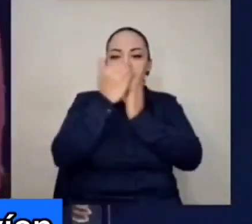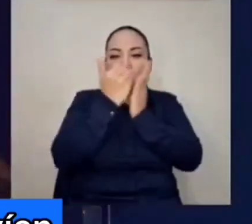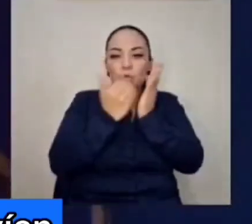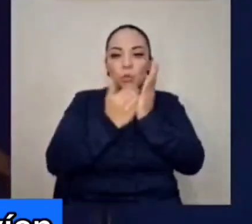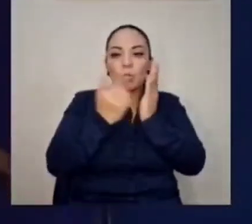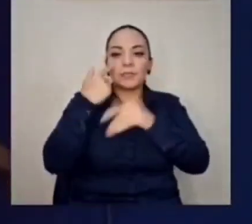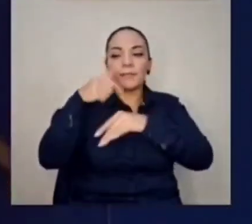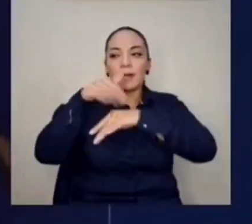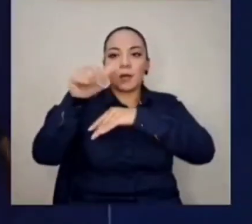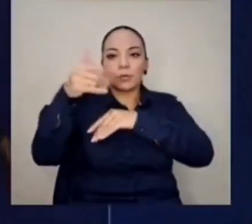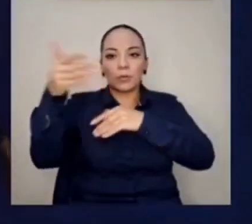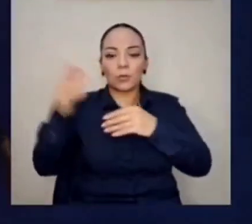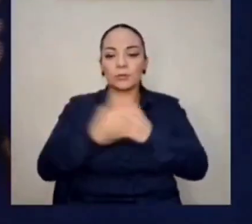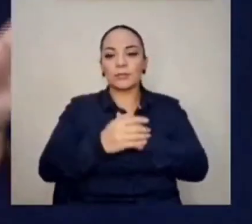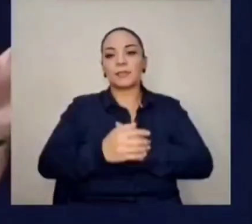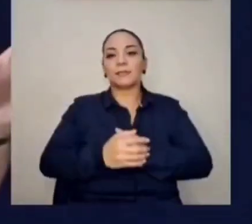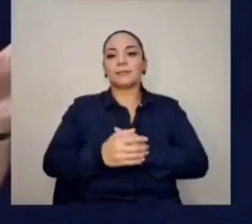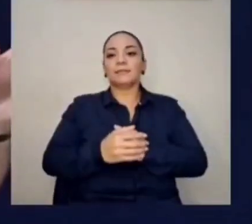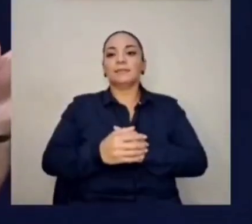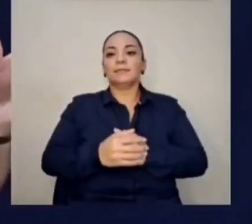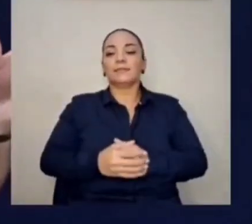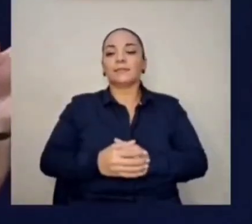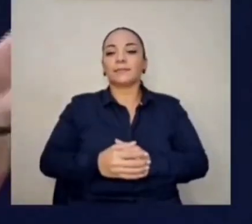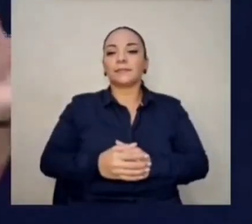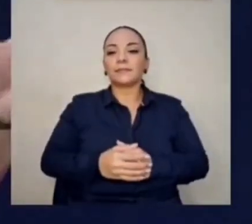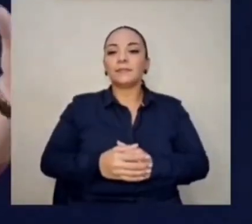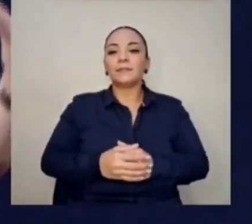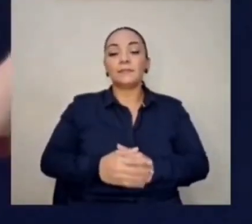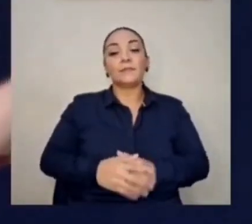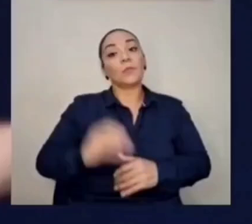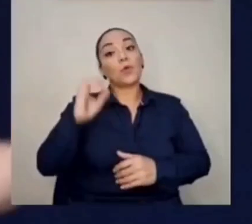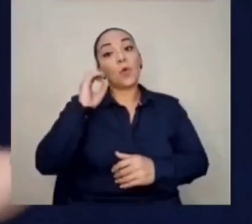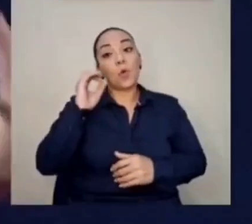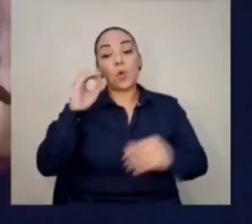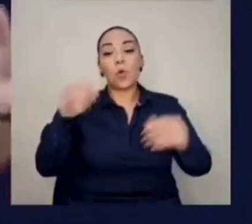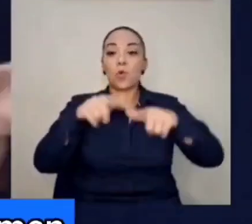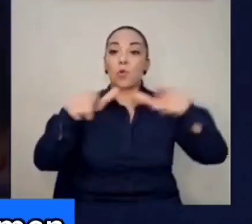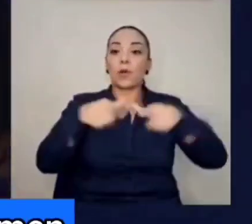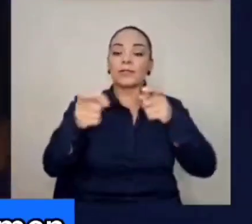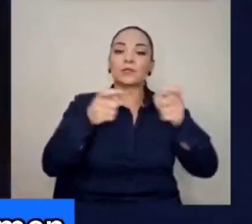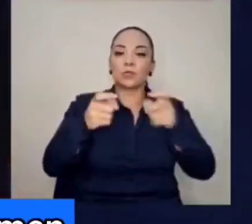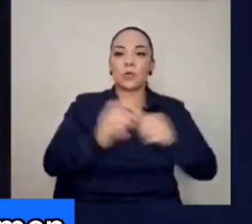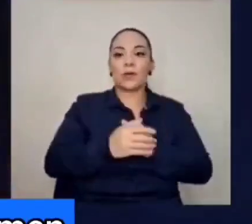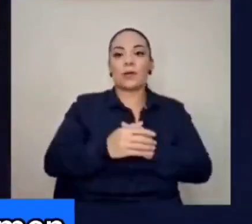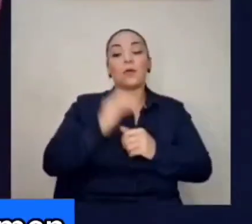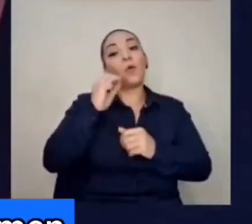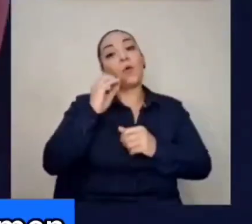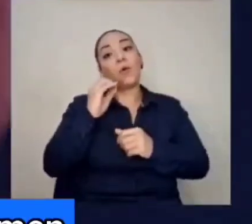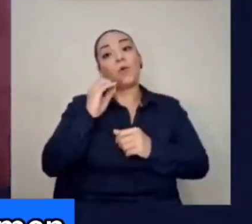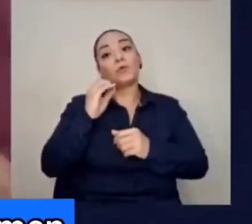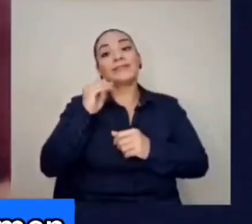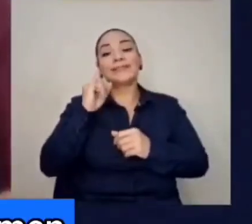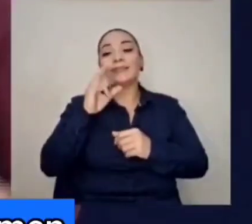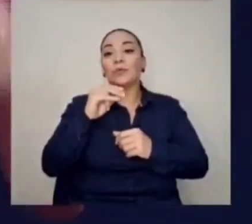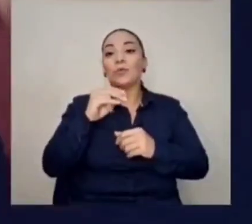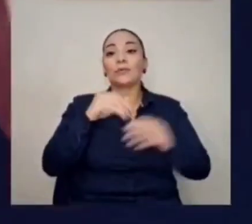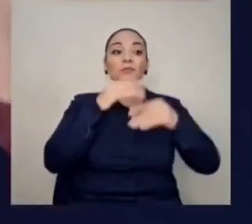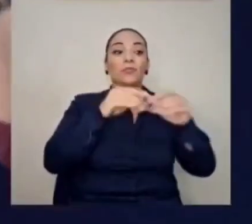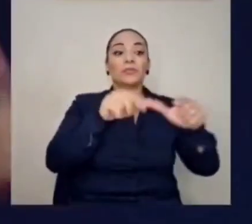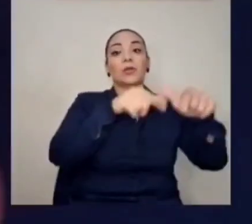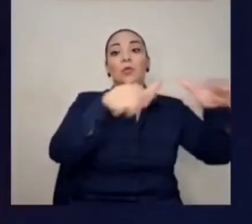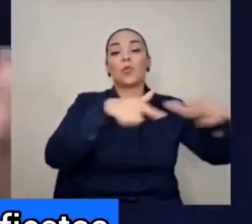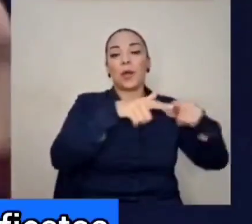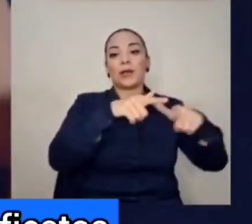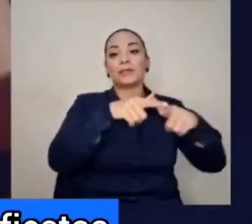instrucciones y las envían. O va a ser ese lugar donde se controla, o se van a convertir en cuarteles del crimen, como eran